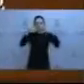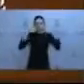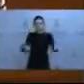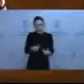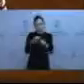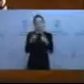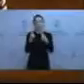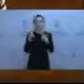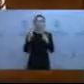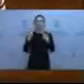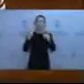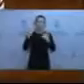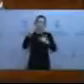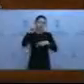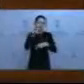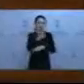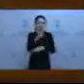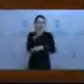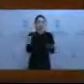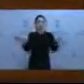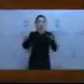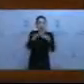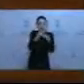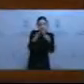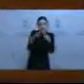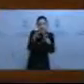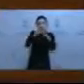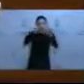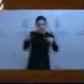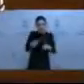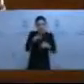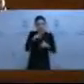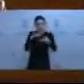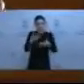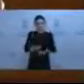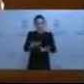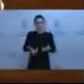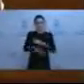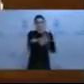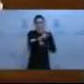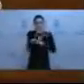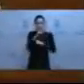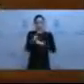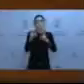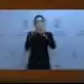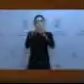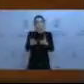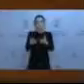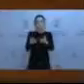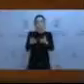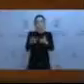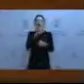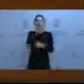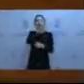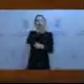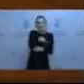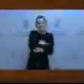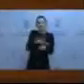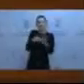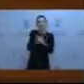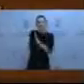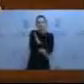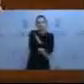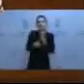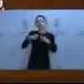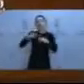el Grupo Parlamentario Popular, porque los presupuestos vigentes lo son, porque hay una prórroga del 15 que fue consecuencia de